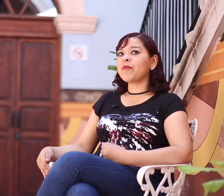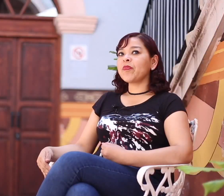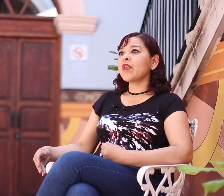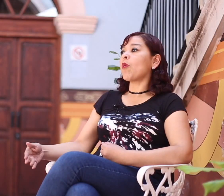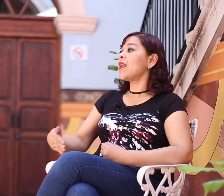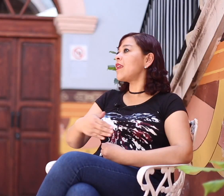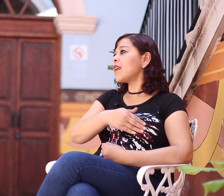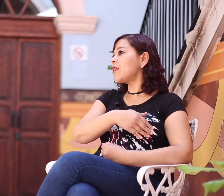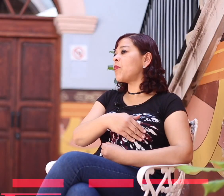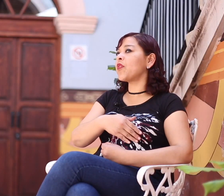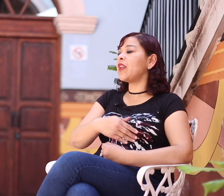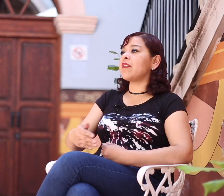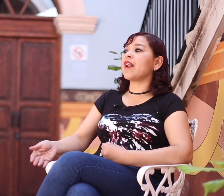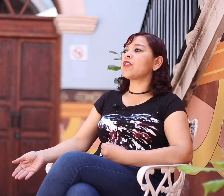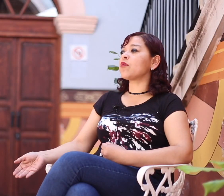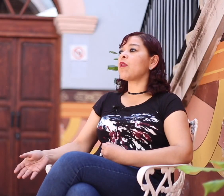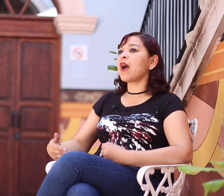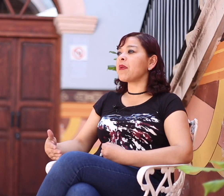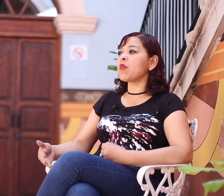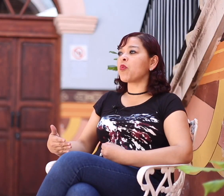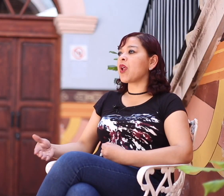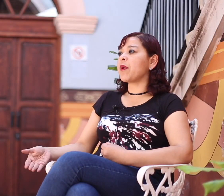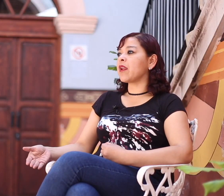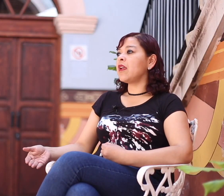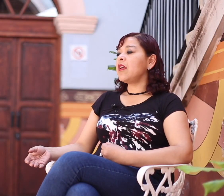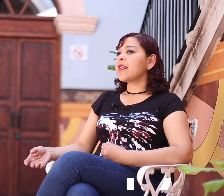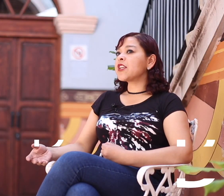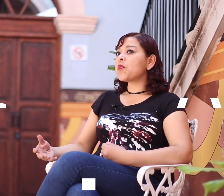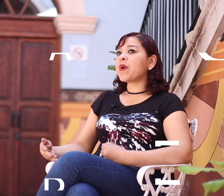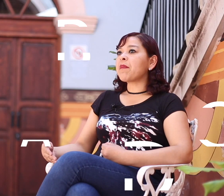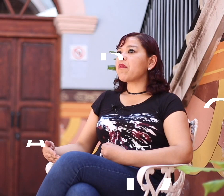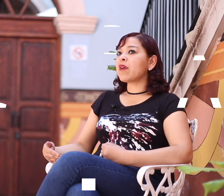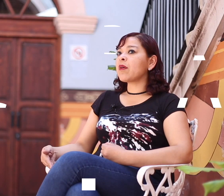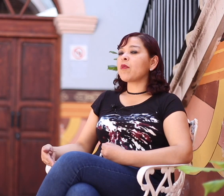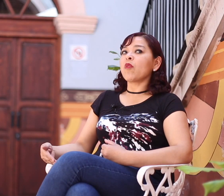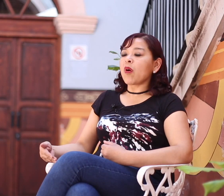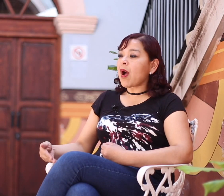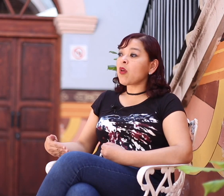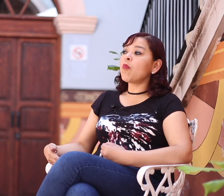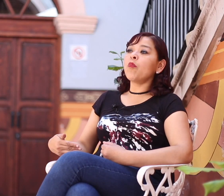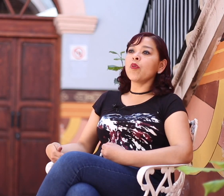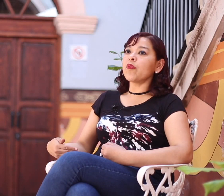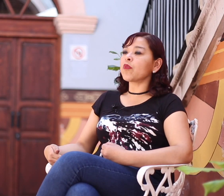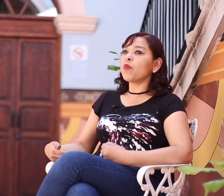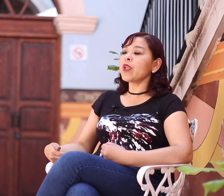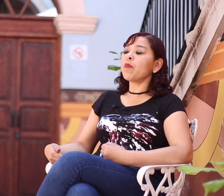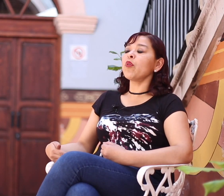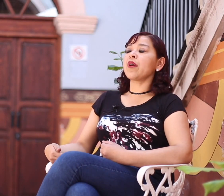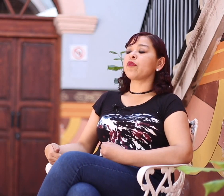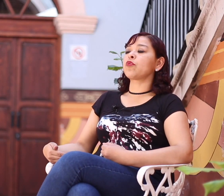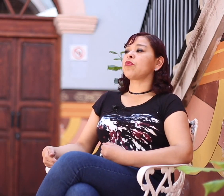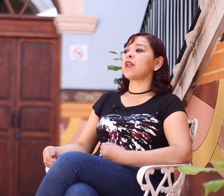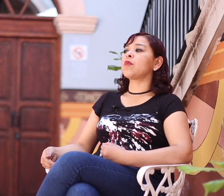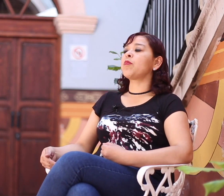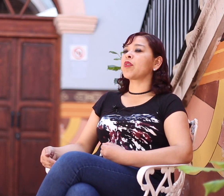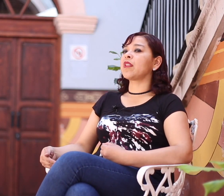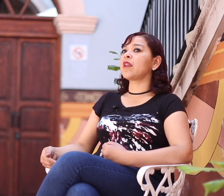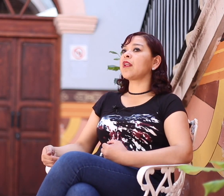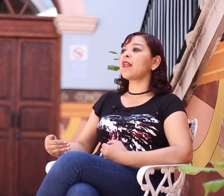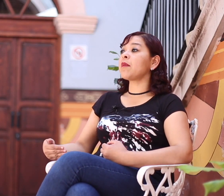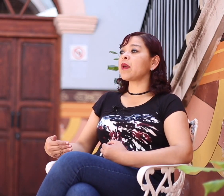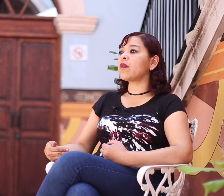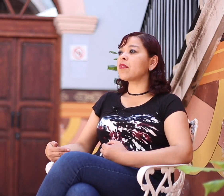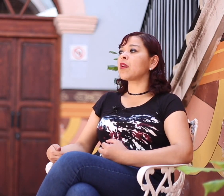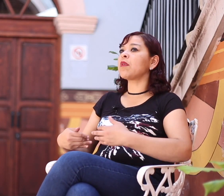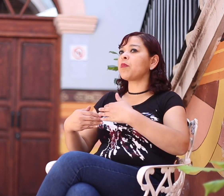de cualquier tipo de literato, ¿no? Habido y por haber. Y esto para mí fue algo muy afortunado, porque